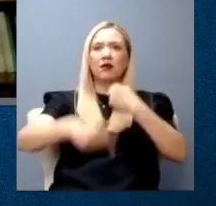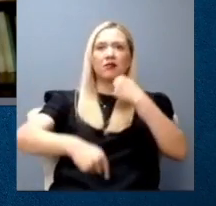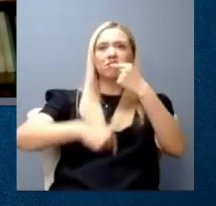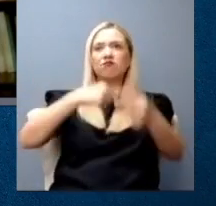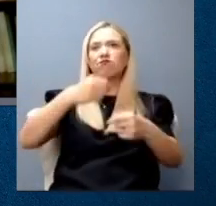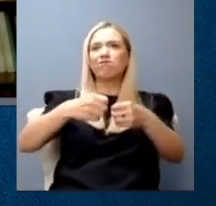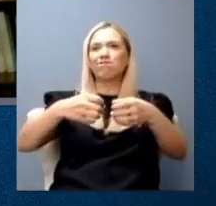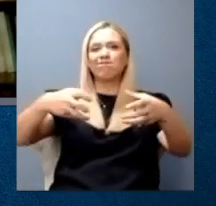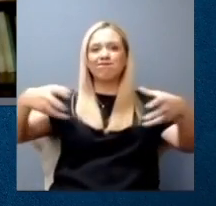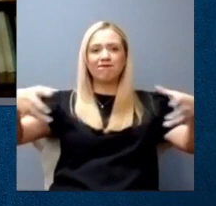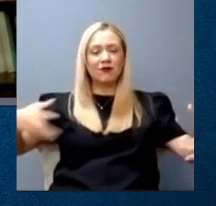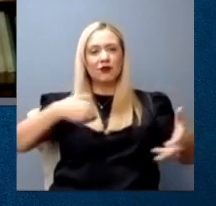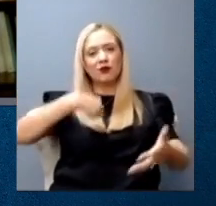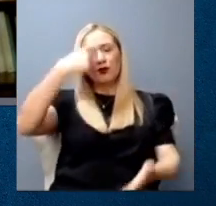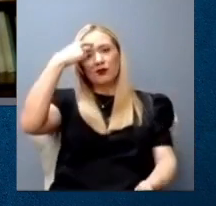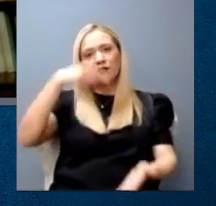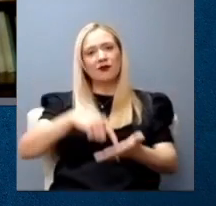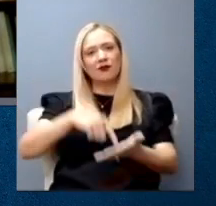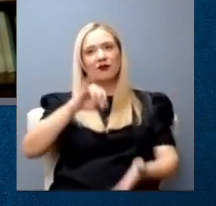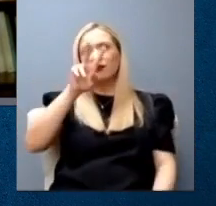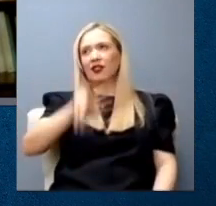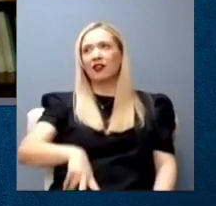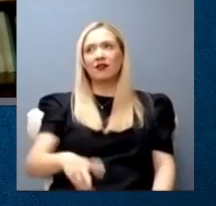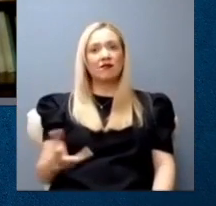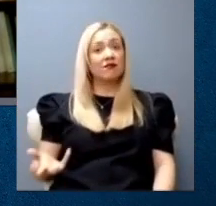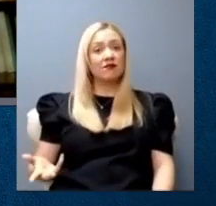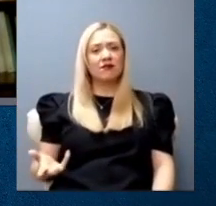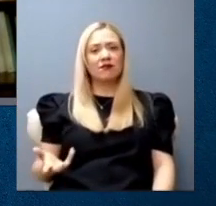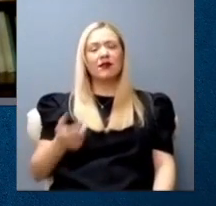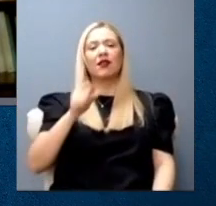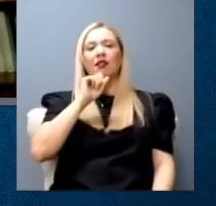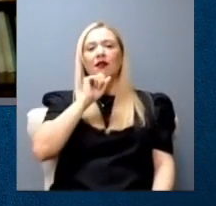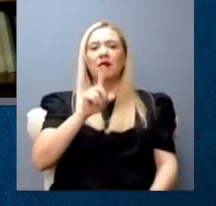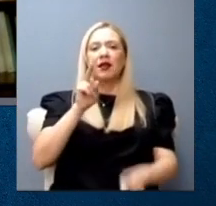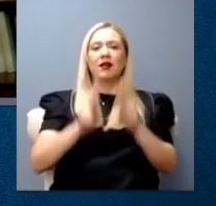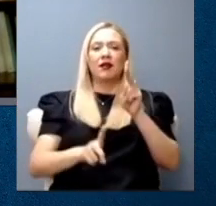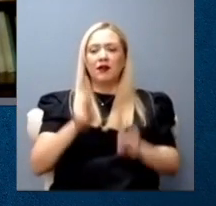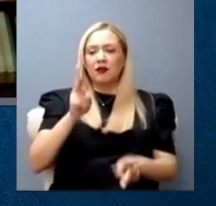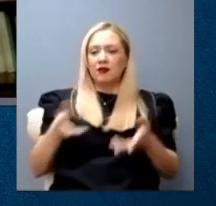Creo que también hemos conversado sobre